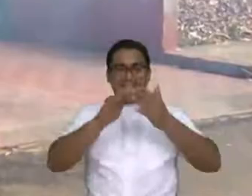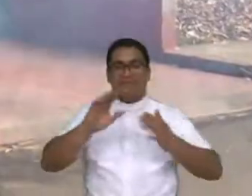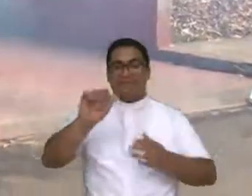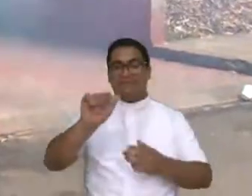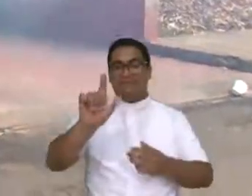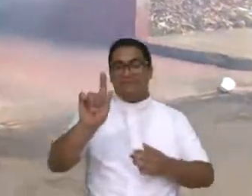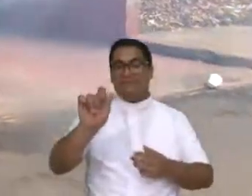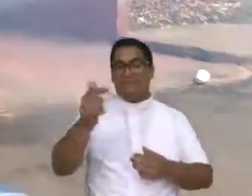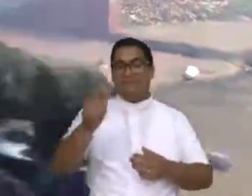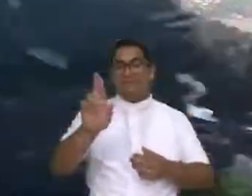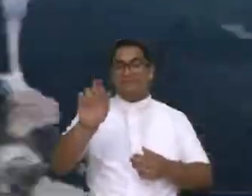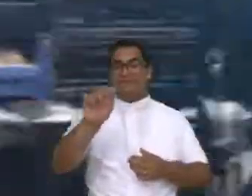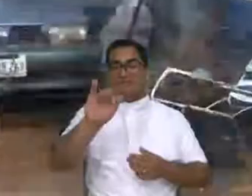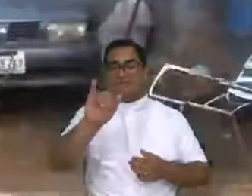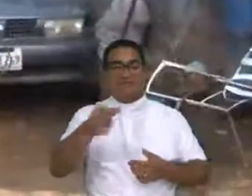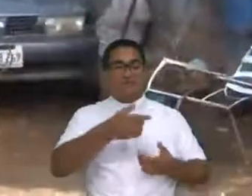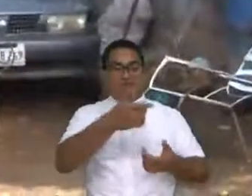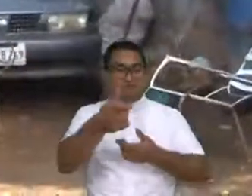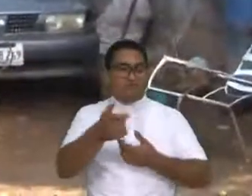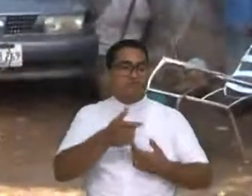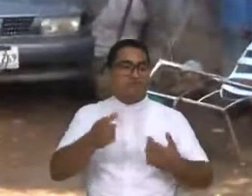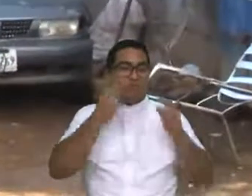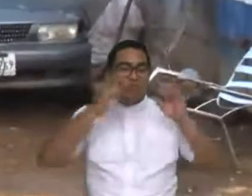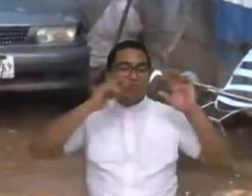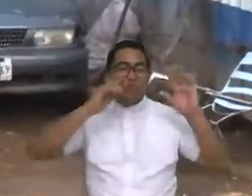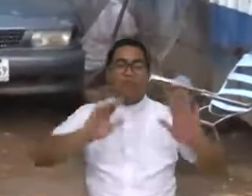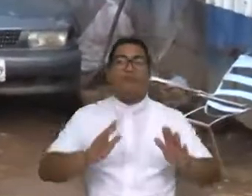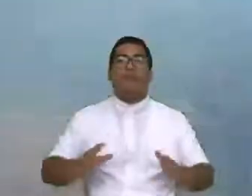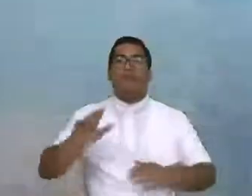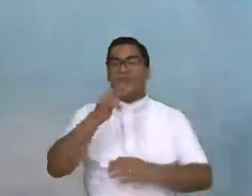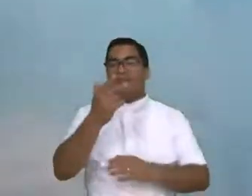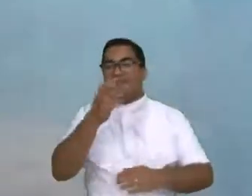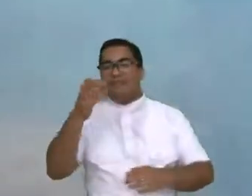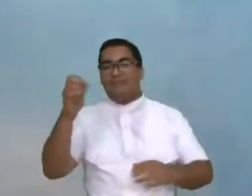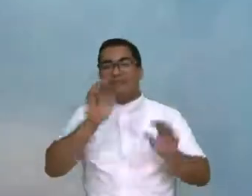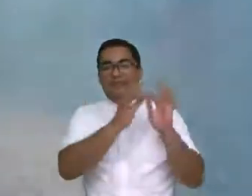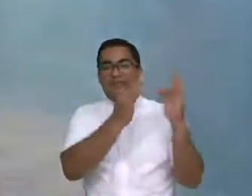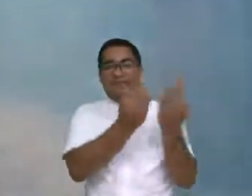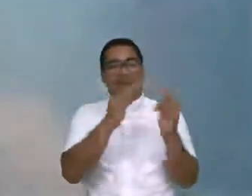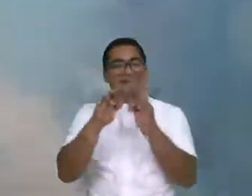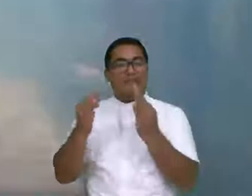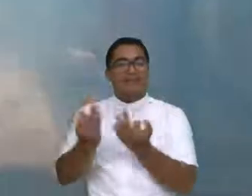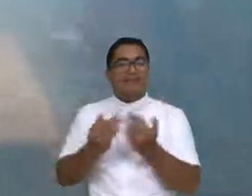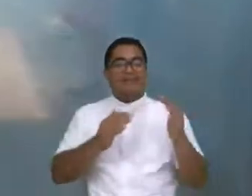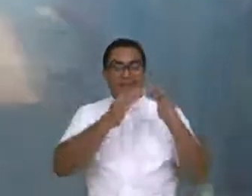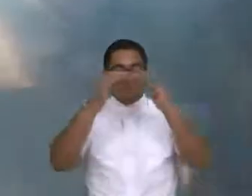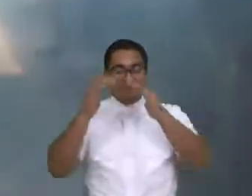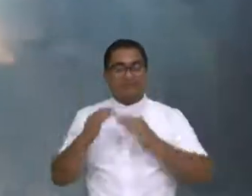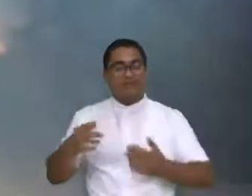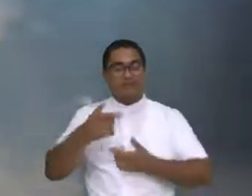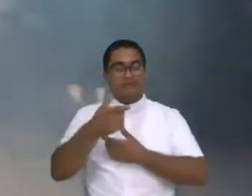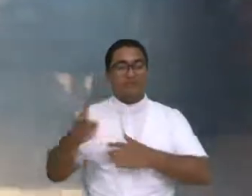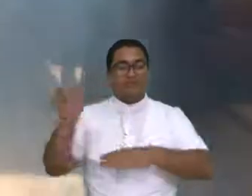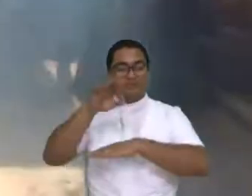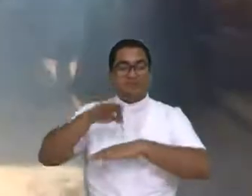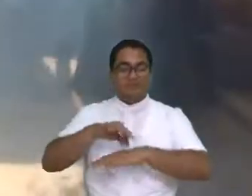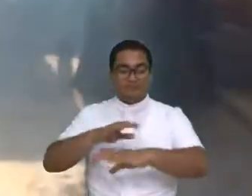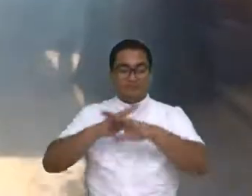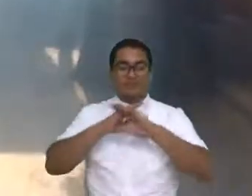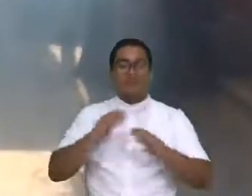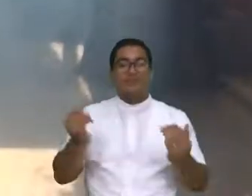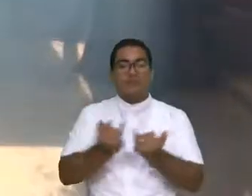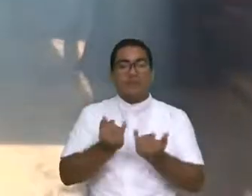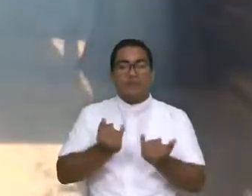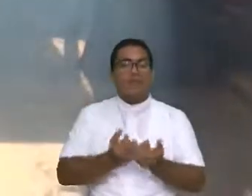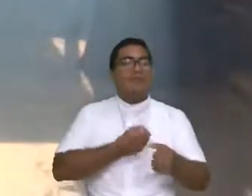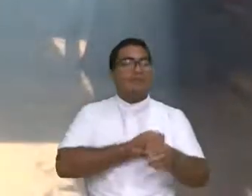a través de la cual protegerá la salud de más de 800 familias que habitan en esta zona de Managua. Al mismo tiempo, los brigadistas reiteran